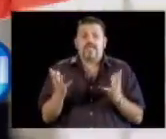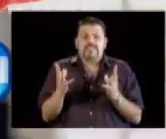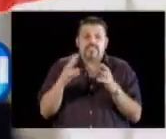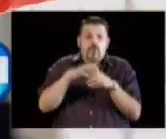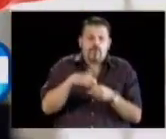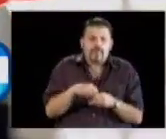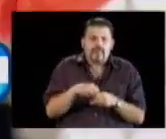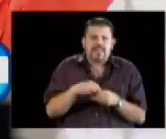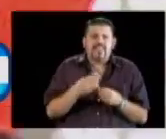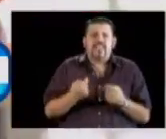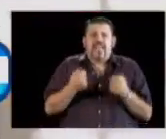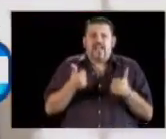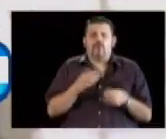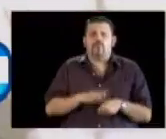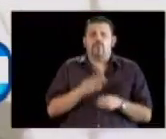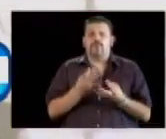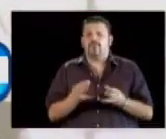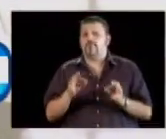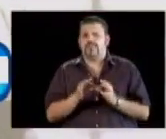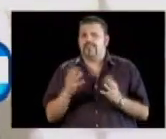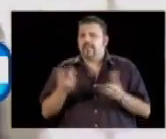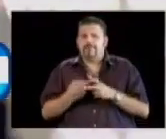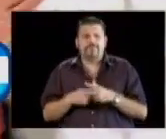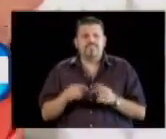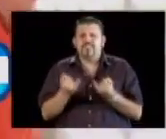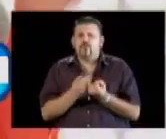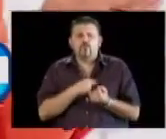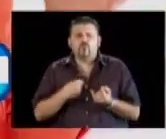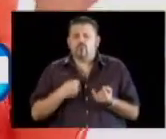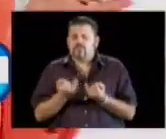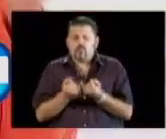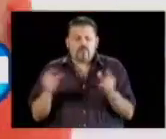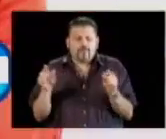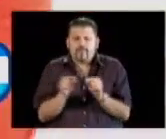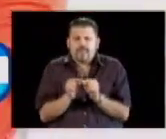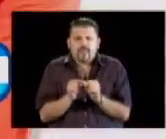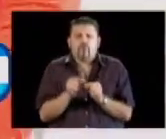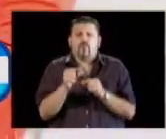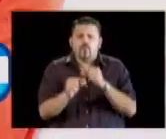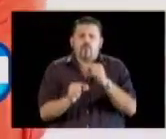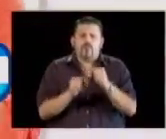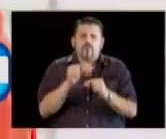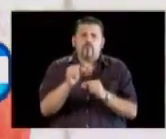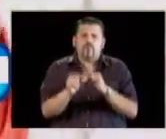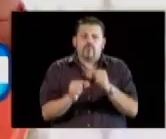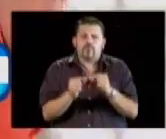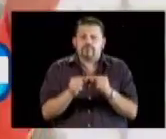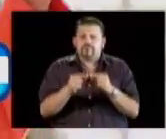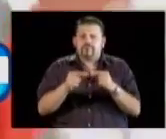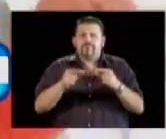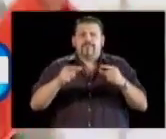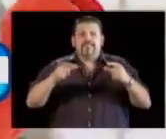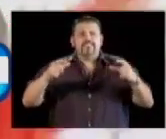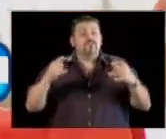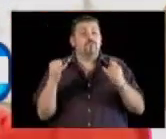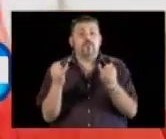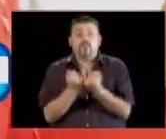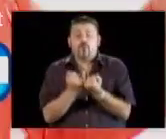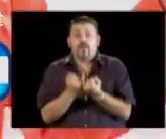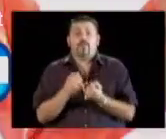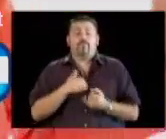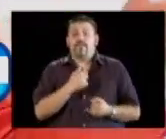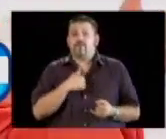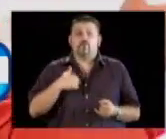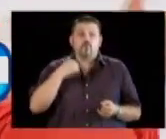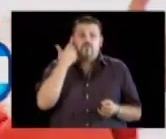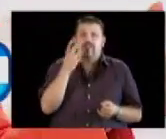algo muy importante y grande empieza pequeño. Tenemos que ir poco a poquito, paso a pasito para lograr todo lo que vayamos queriendo en la vida.